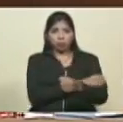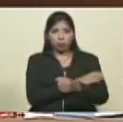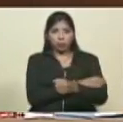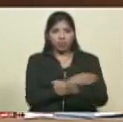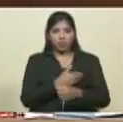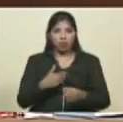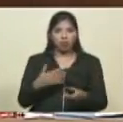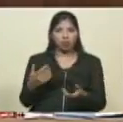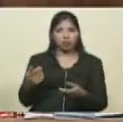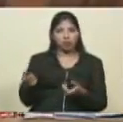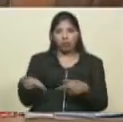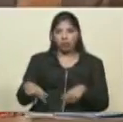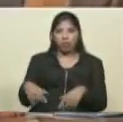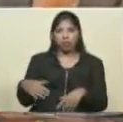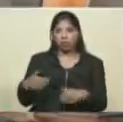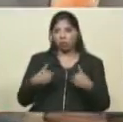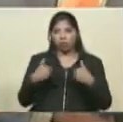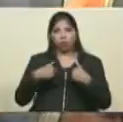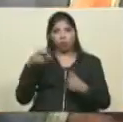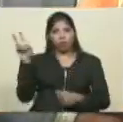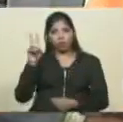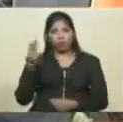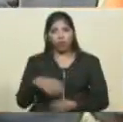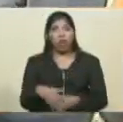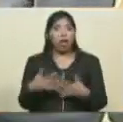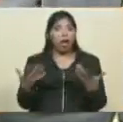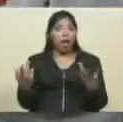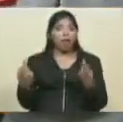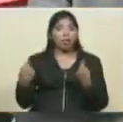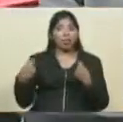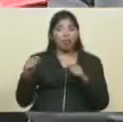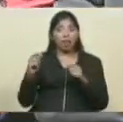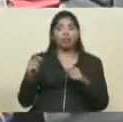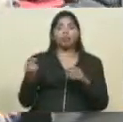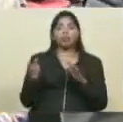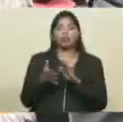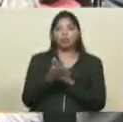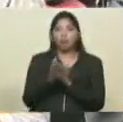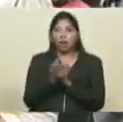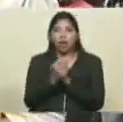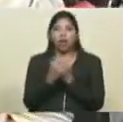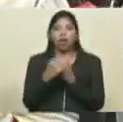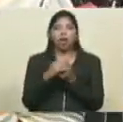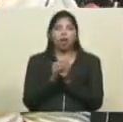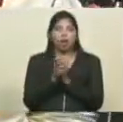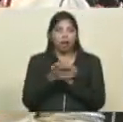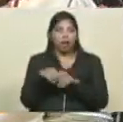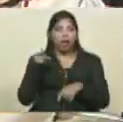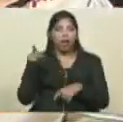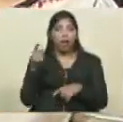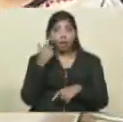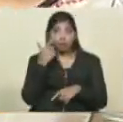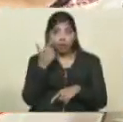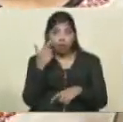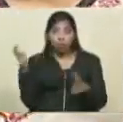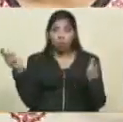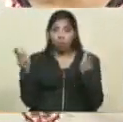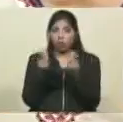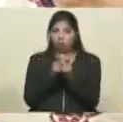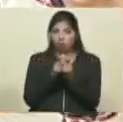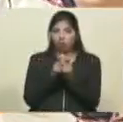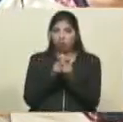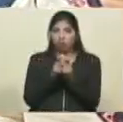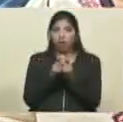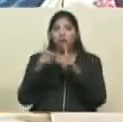la tarea de ir a atentar contra nuestro pueblo. Allá los vimos reunidos. Realmente